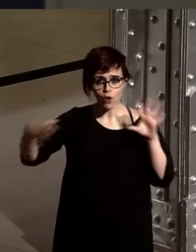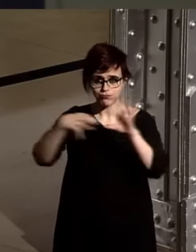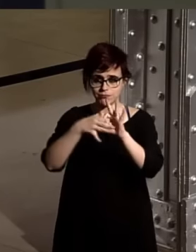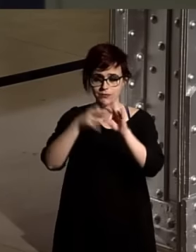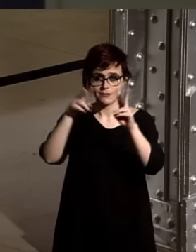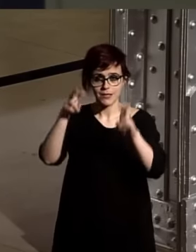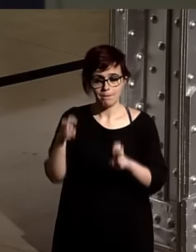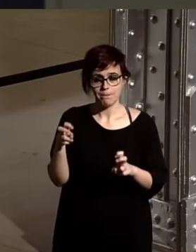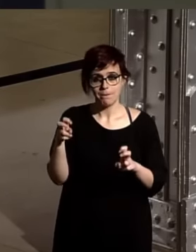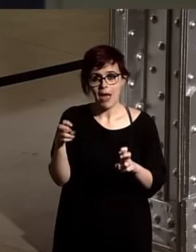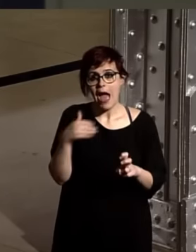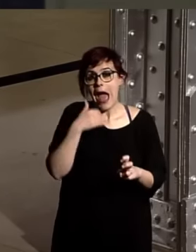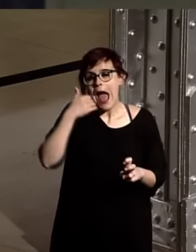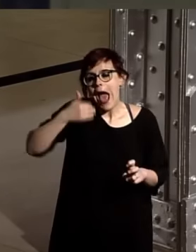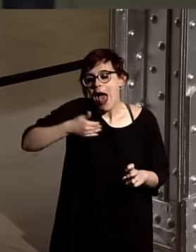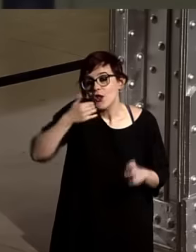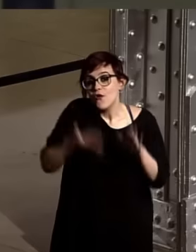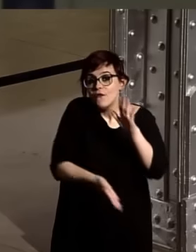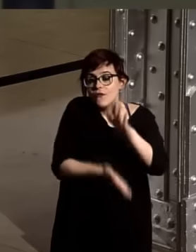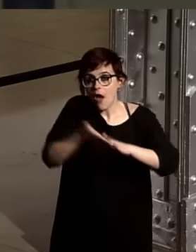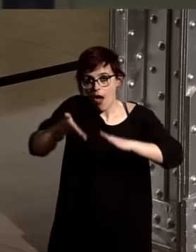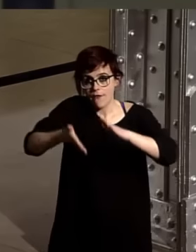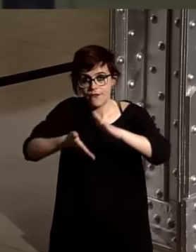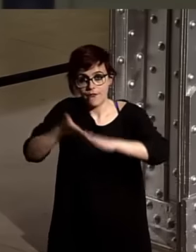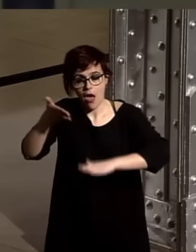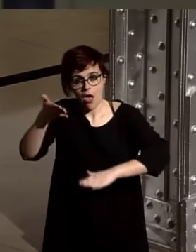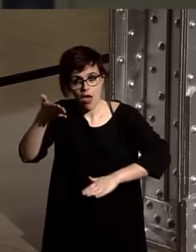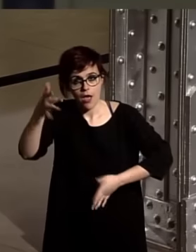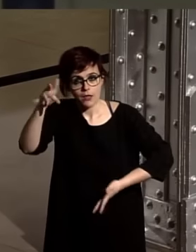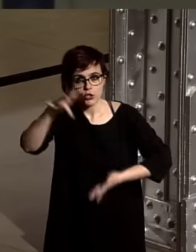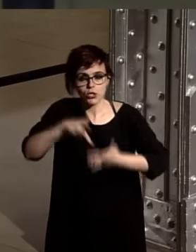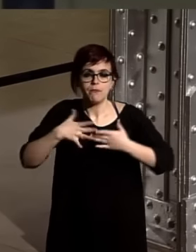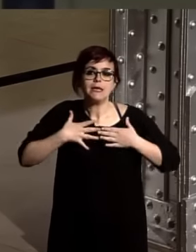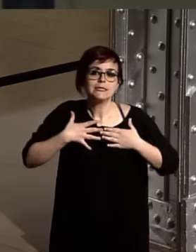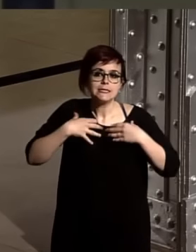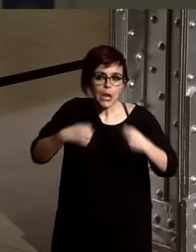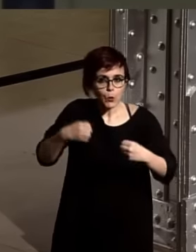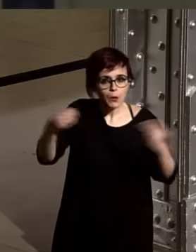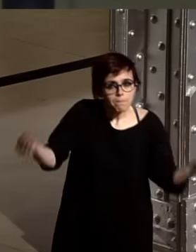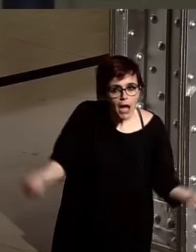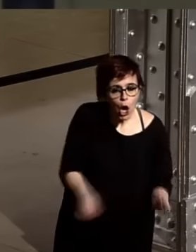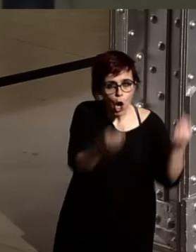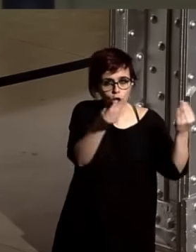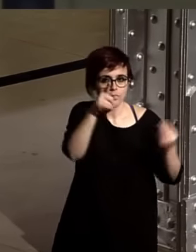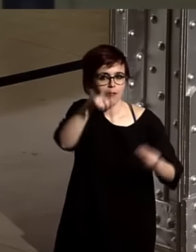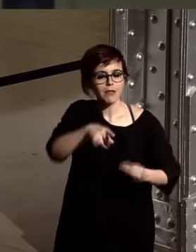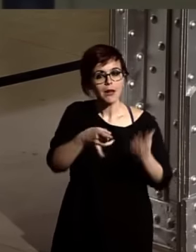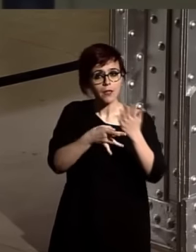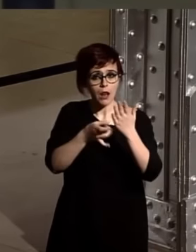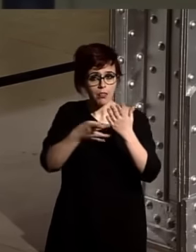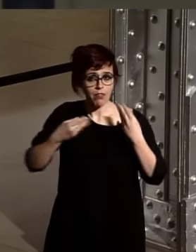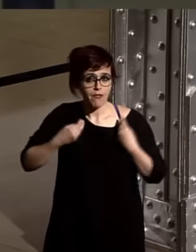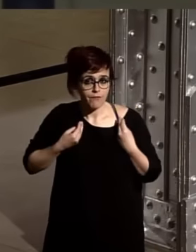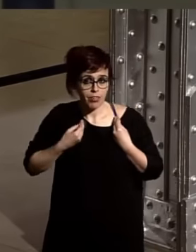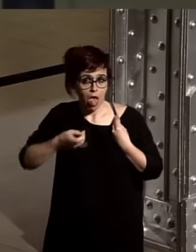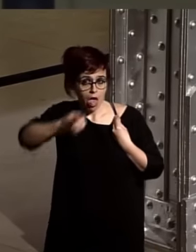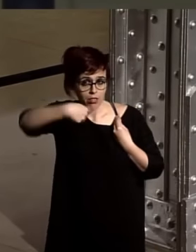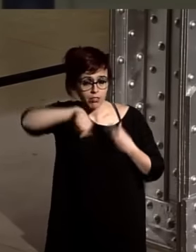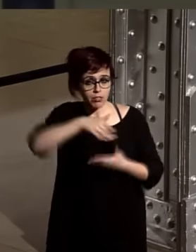con con con algo que luego va a mejorar la la salud y la calidad de vida de de de